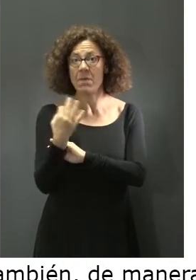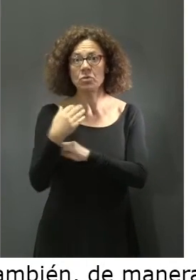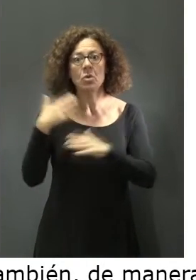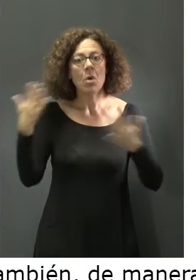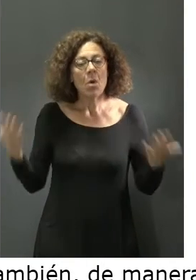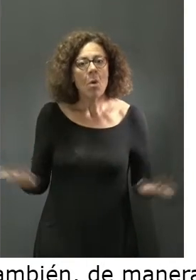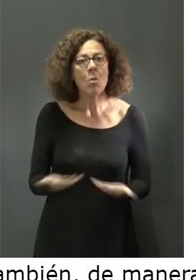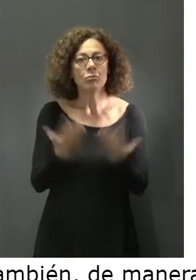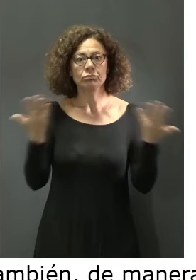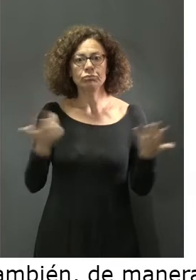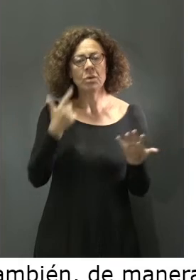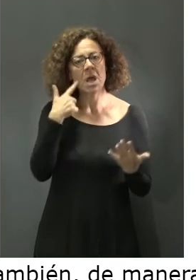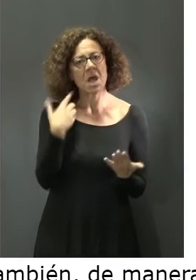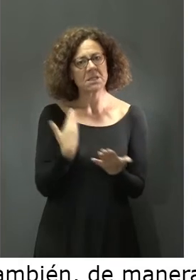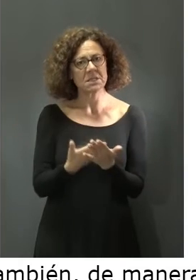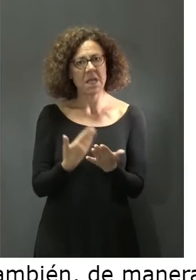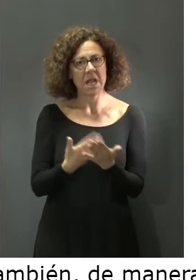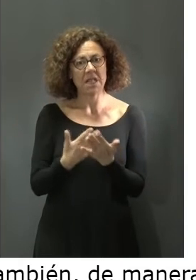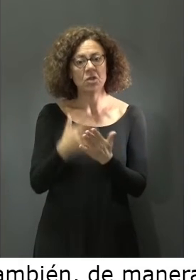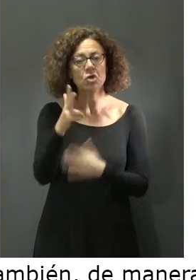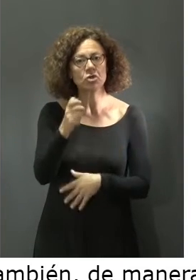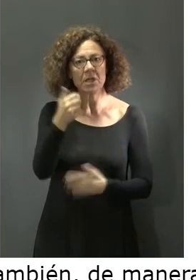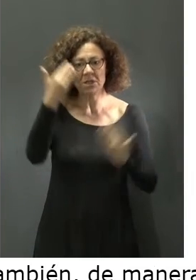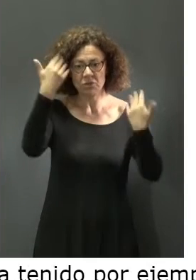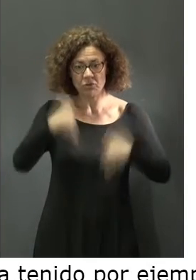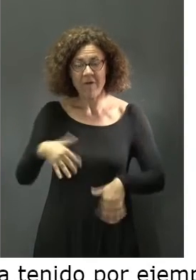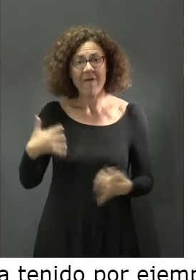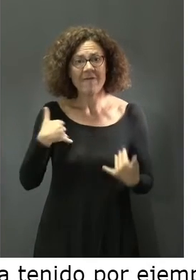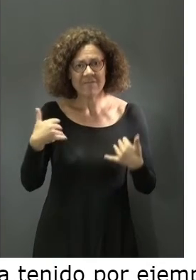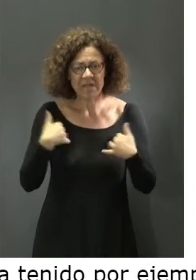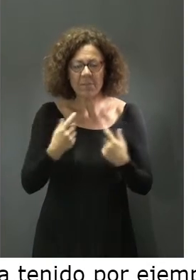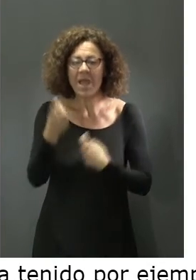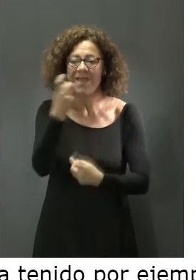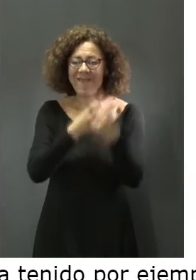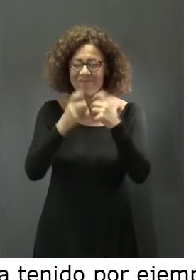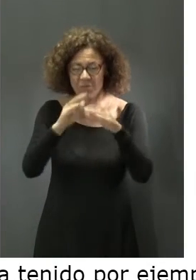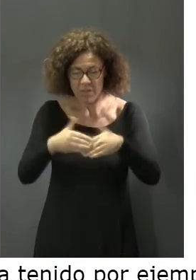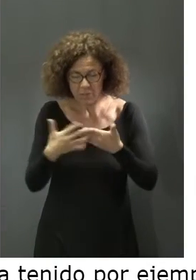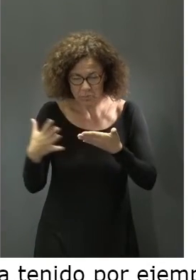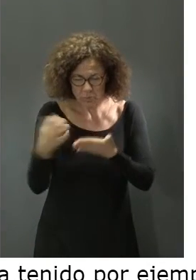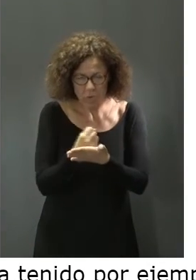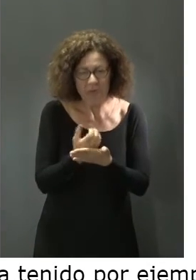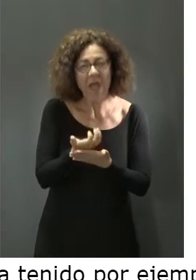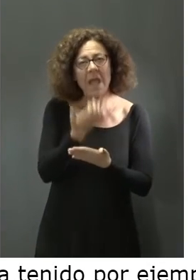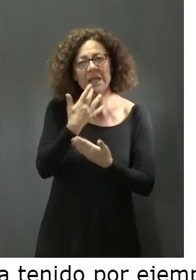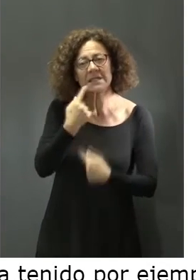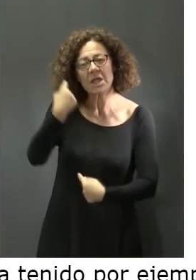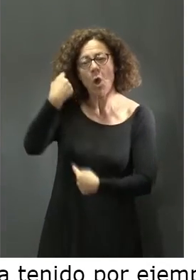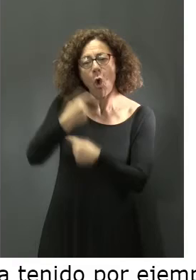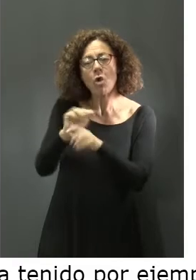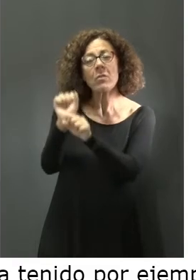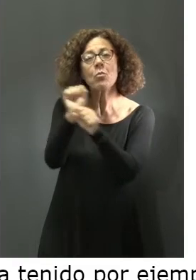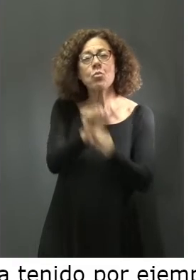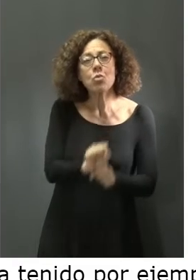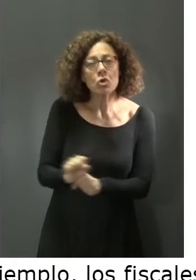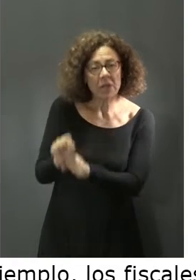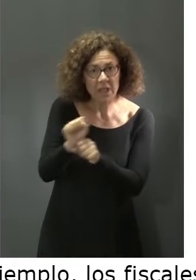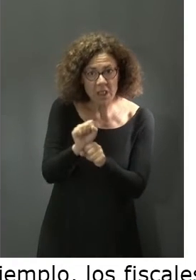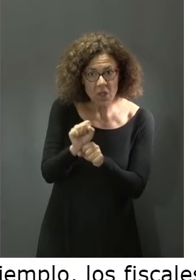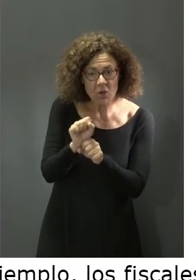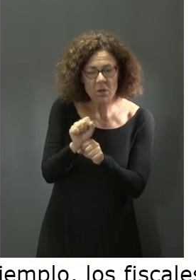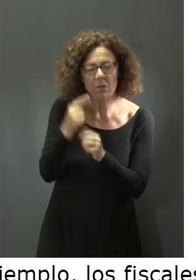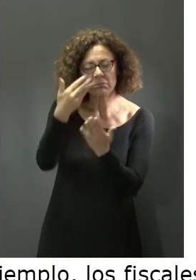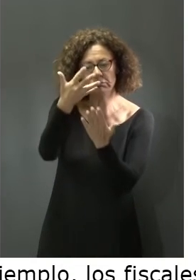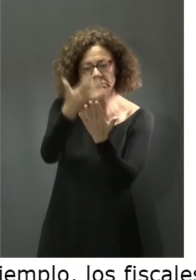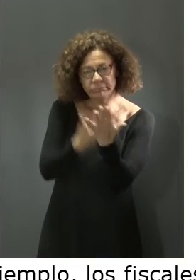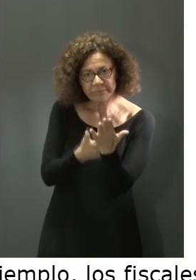promover que se garantice en los derechos de la víctima, que esté bien informada, que cuando tenga una orden de protección comprenda